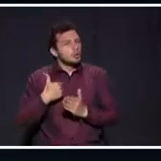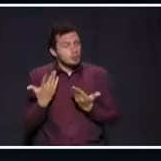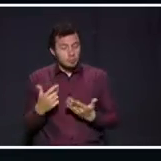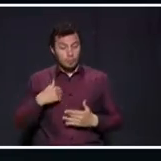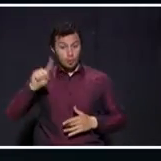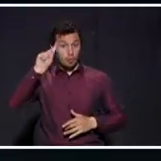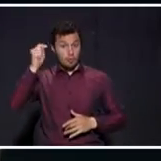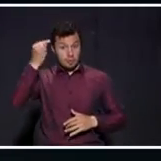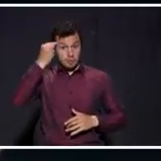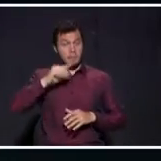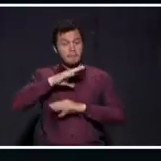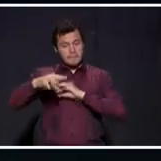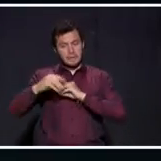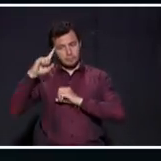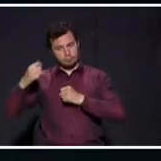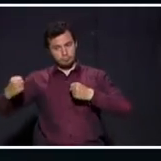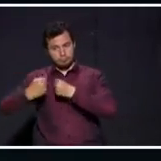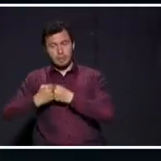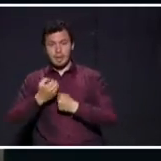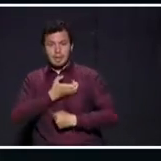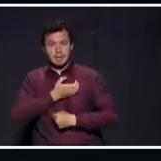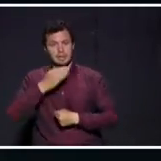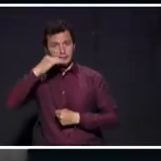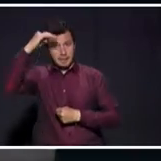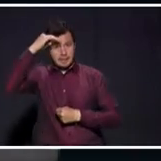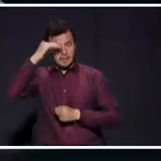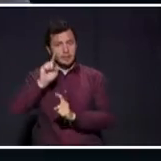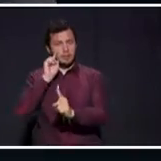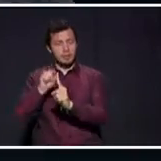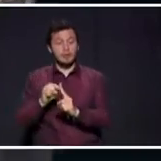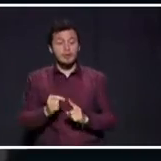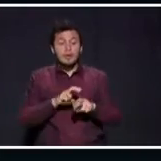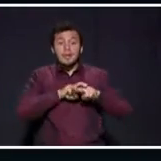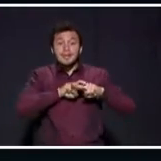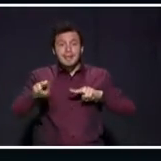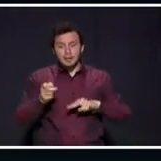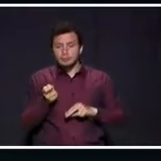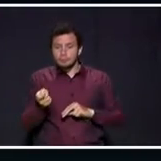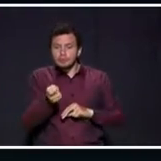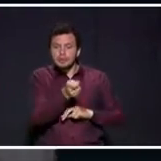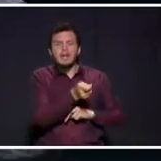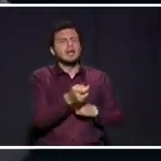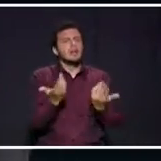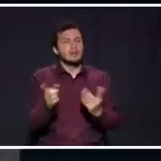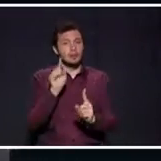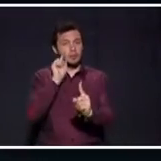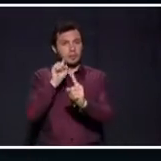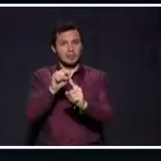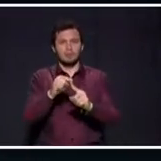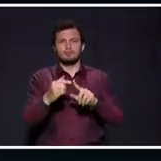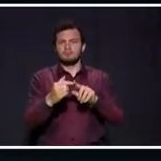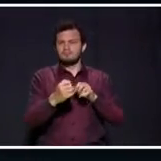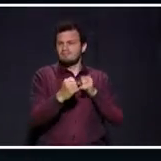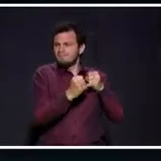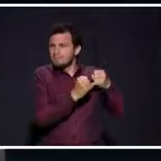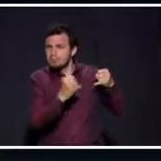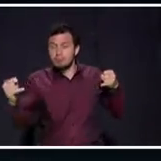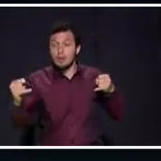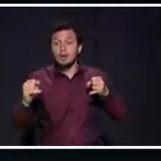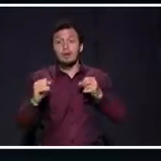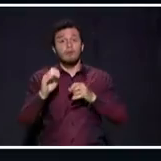alcalde de medellín el tren de cercanías vamos a dejar diseñado todo el sistema de la red a largo plazo y espero que